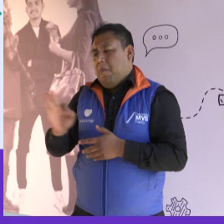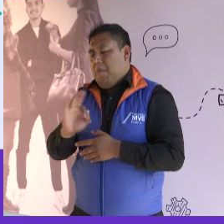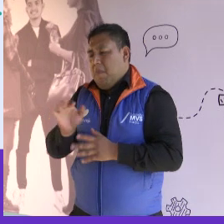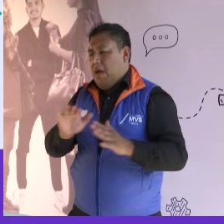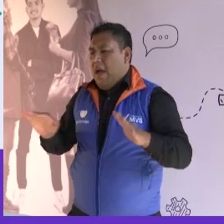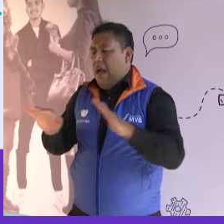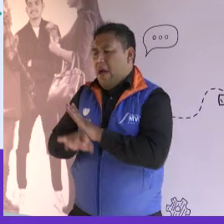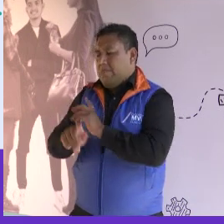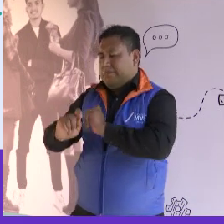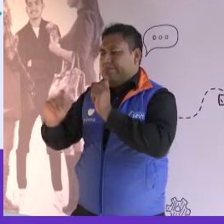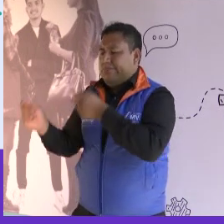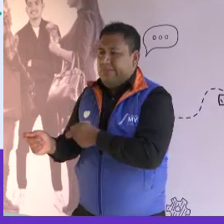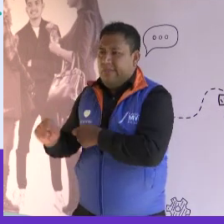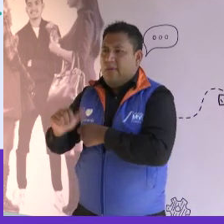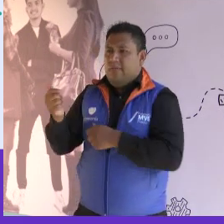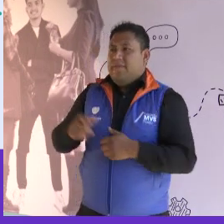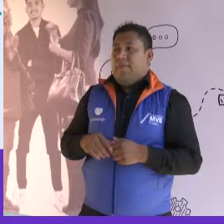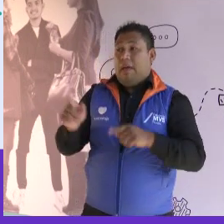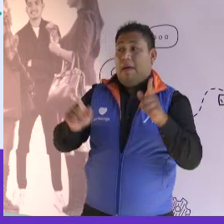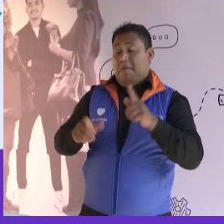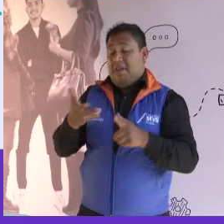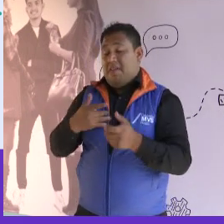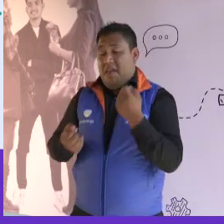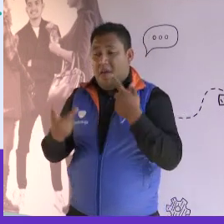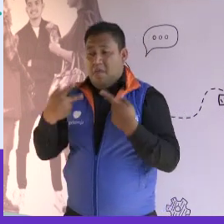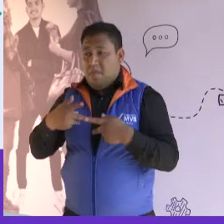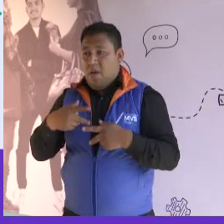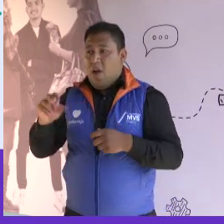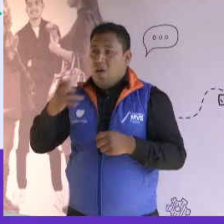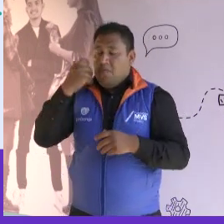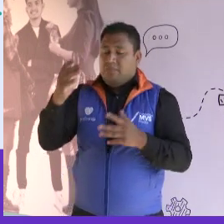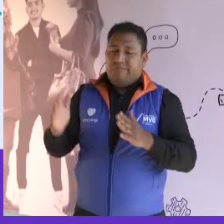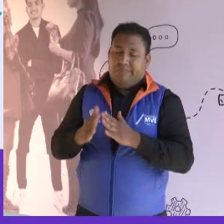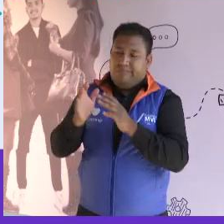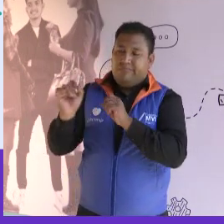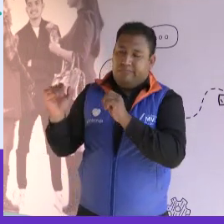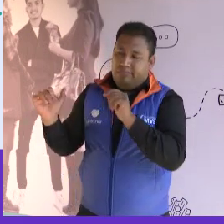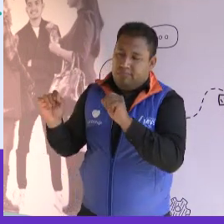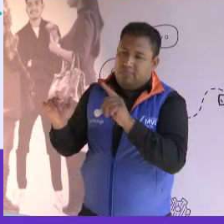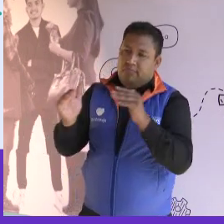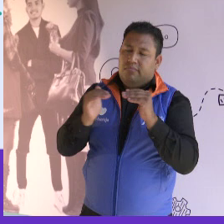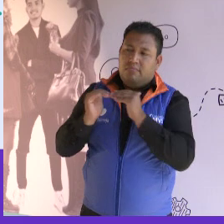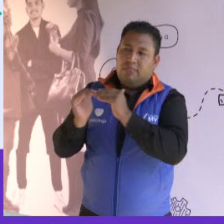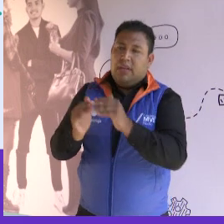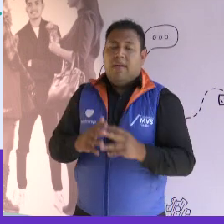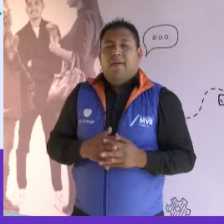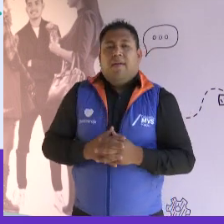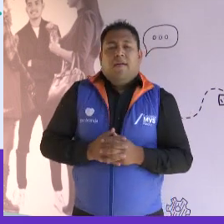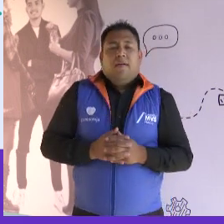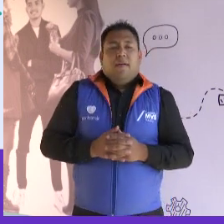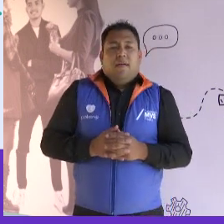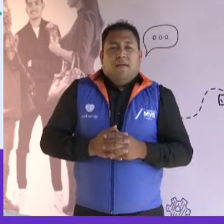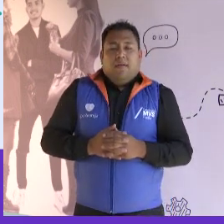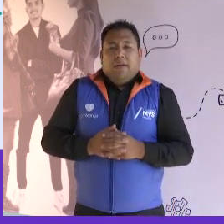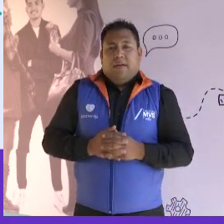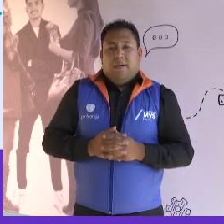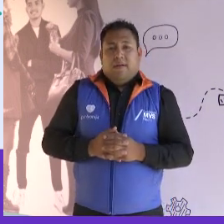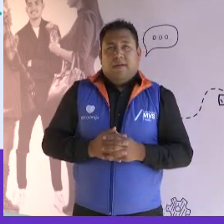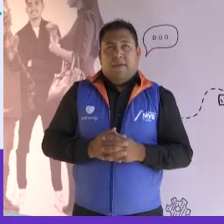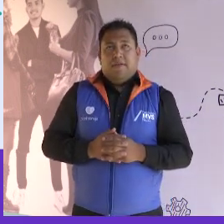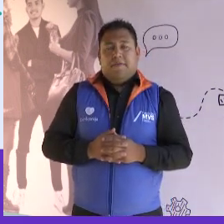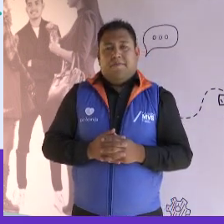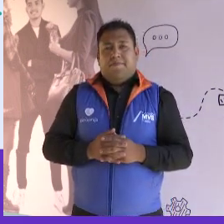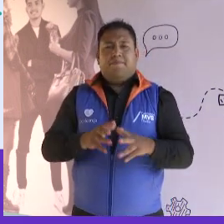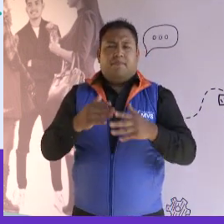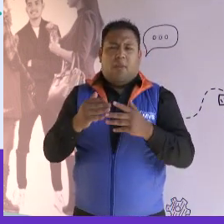Yo considero que sí es importante incentivar desde sus propias funciones, como dices, pero no nada